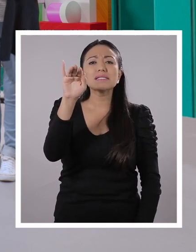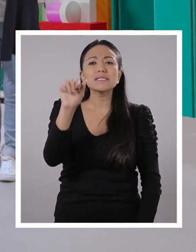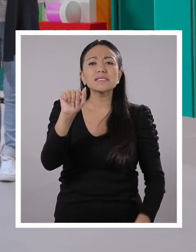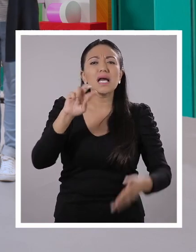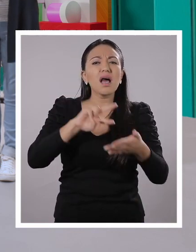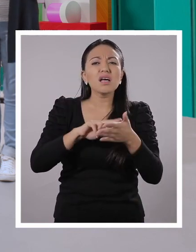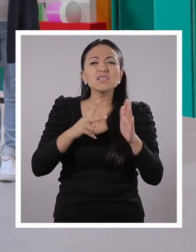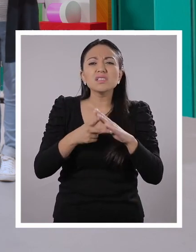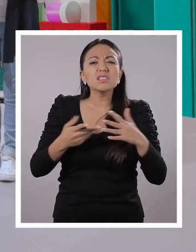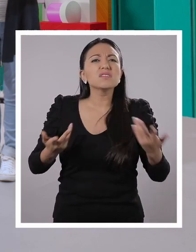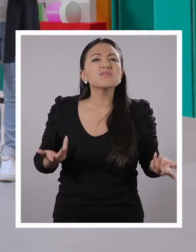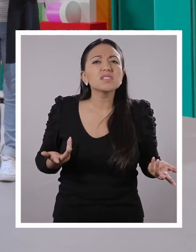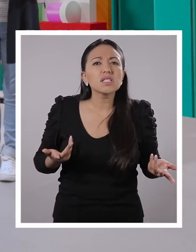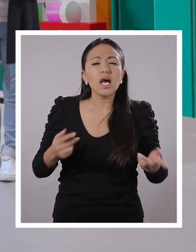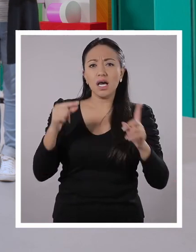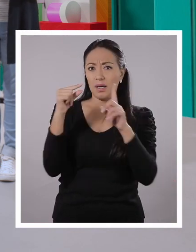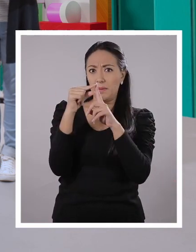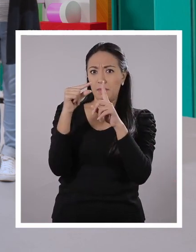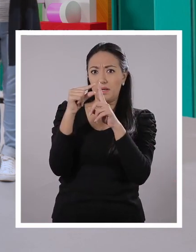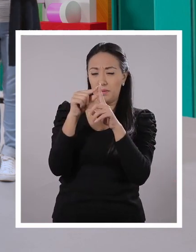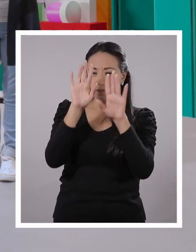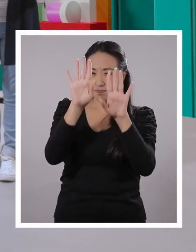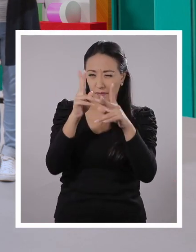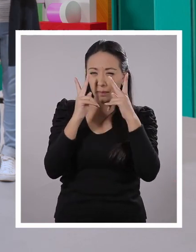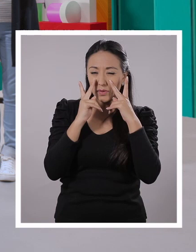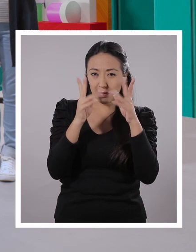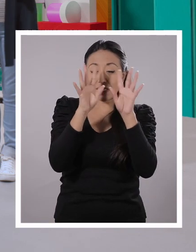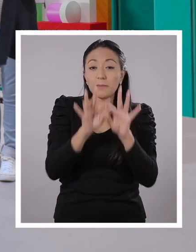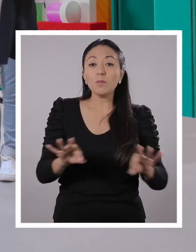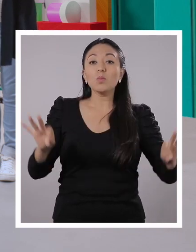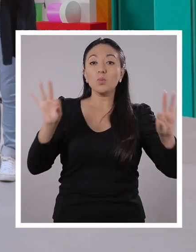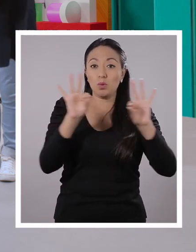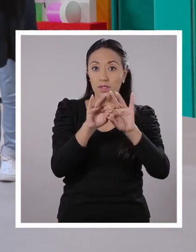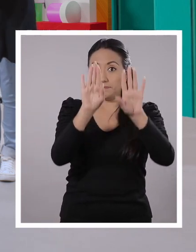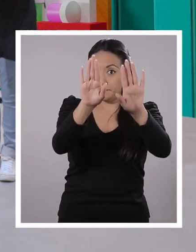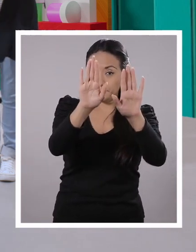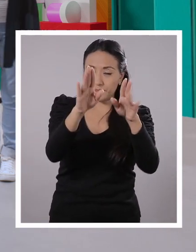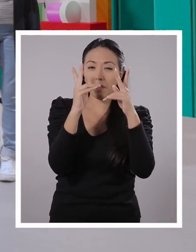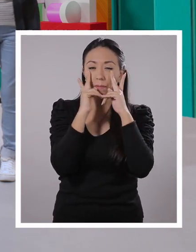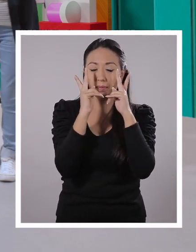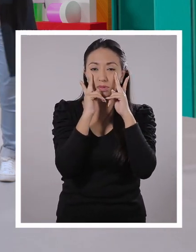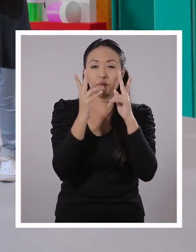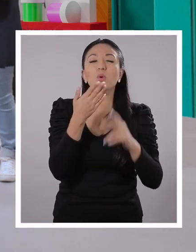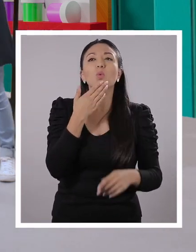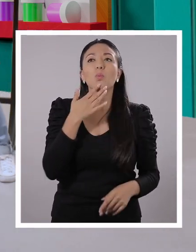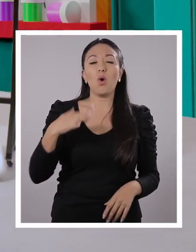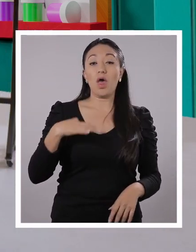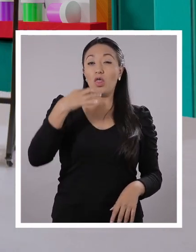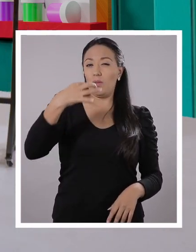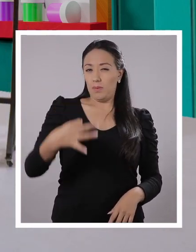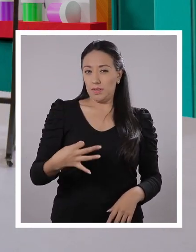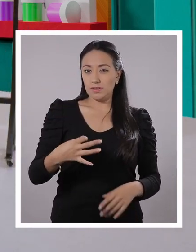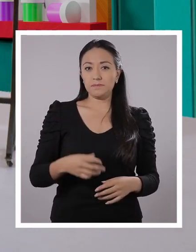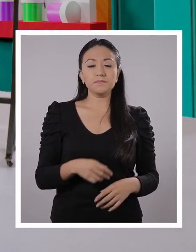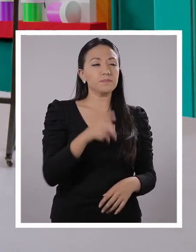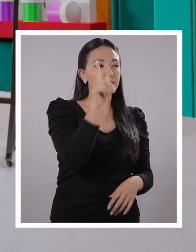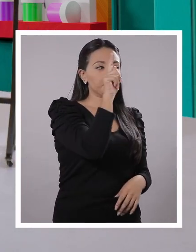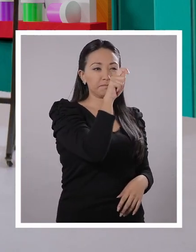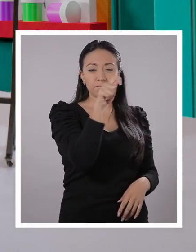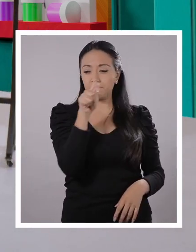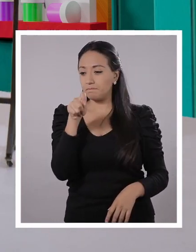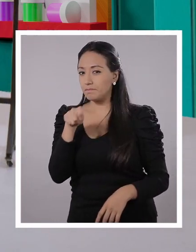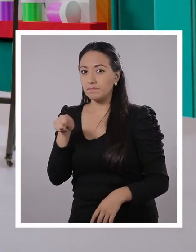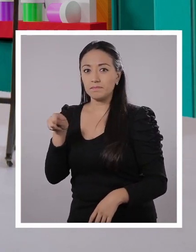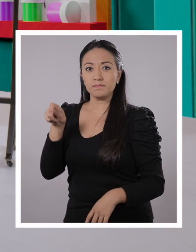palabras? ¿Ustedes creen que son importantes? Vamos a descubrirlas, a ver si ustedes la conocen. A ver, ayúdenme a buscar. Lara, lara,